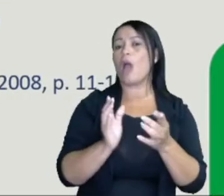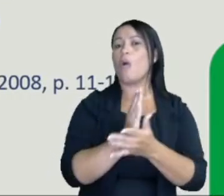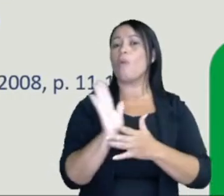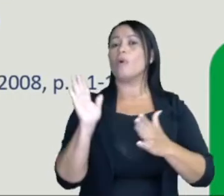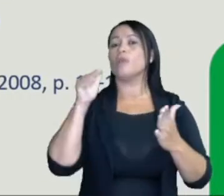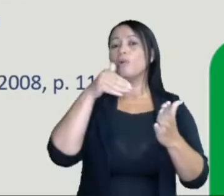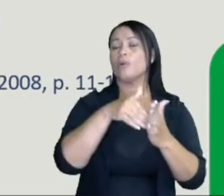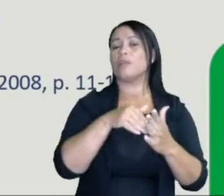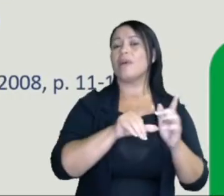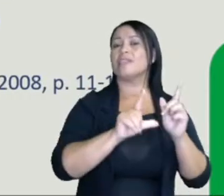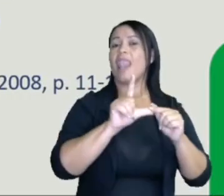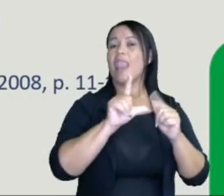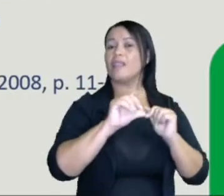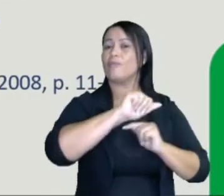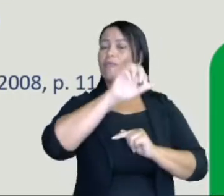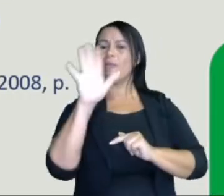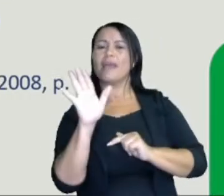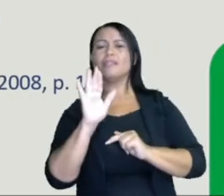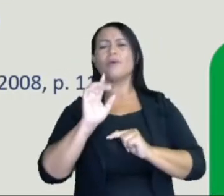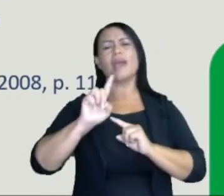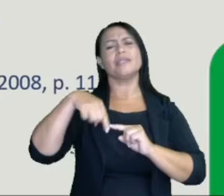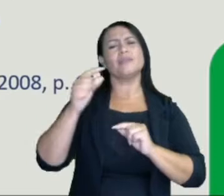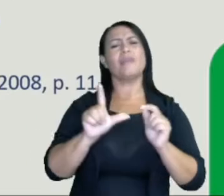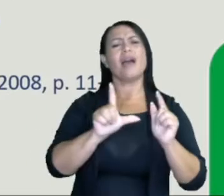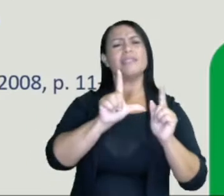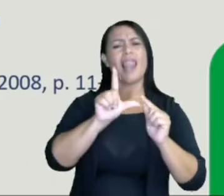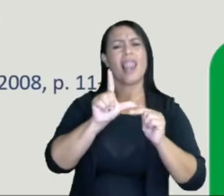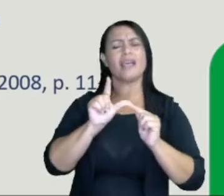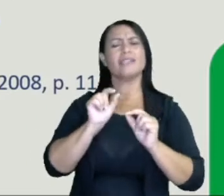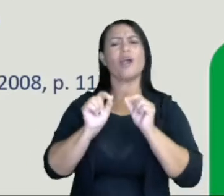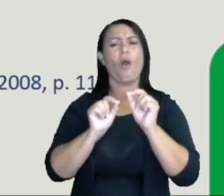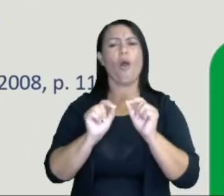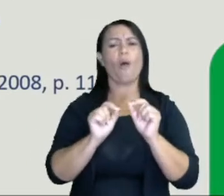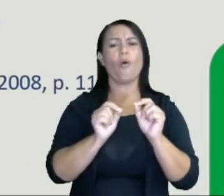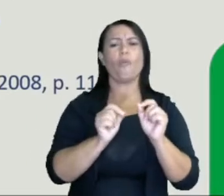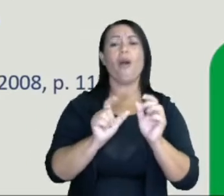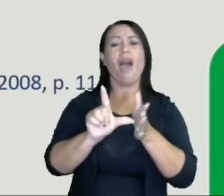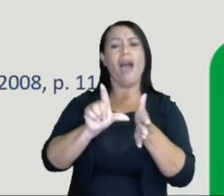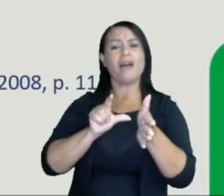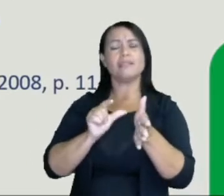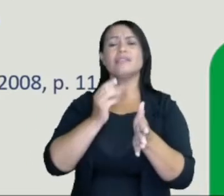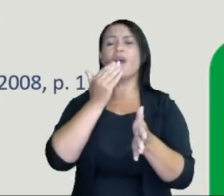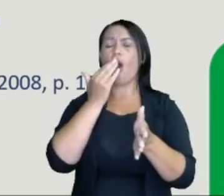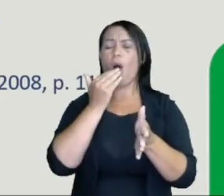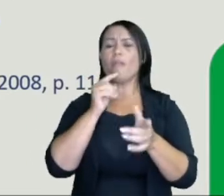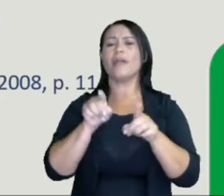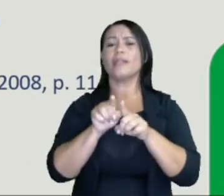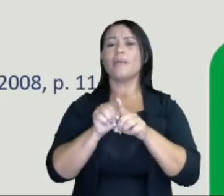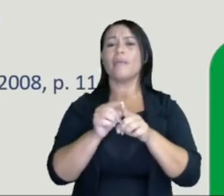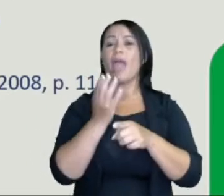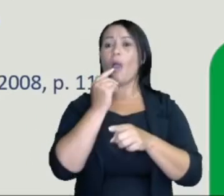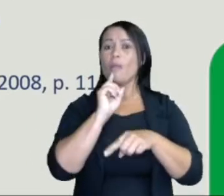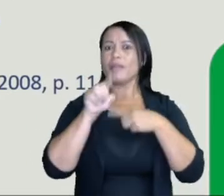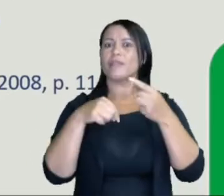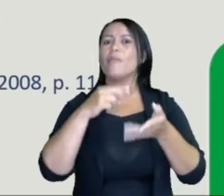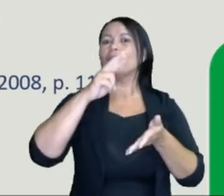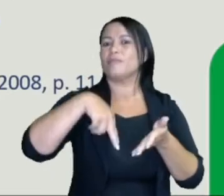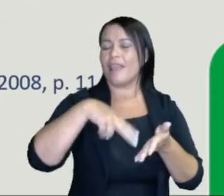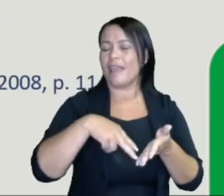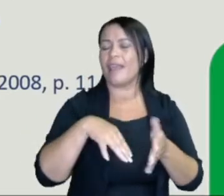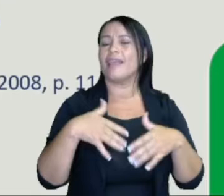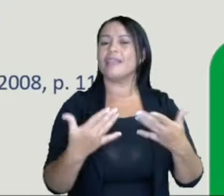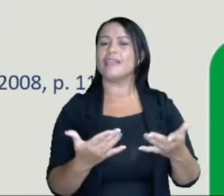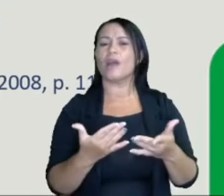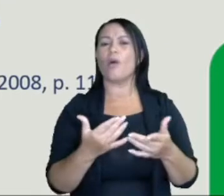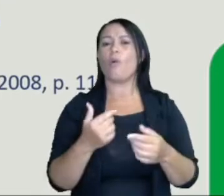del abecedario. Además, desayunábamos antes de comer y comíamos antes de cenar. Cuando en